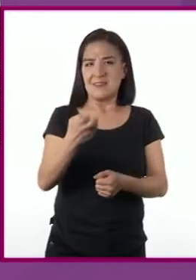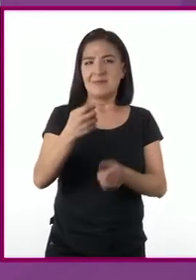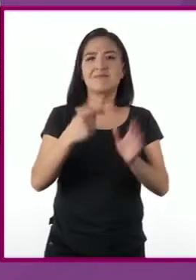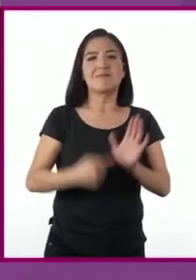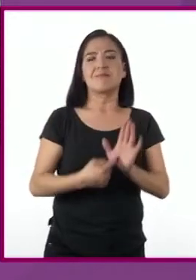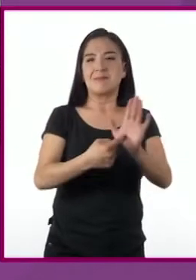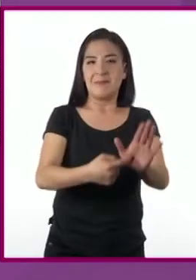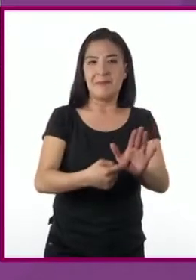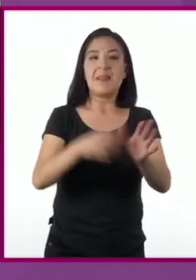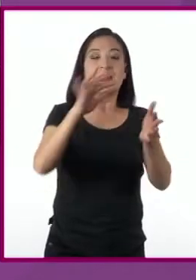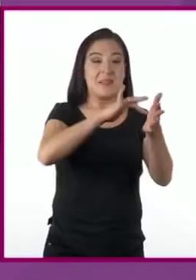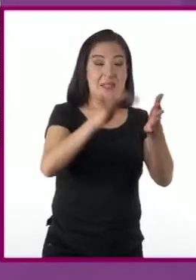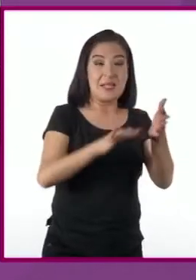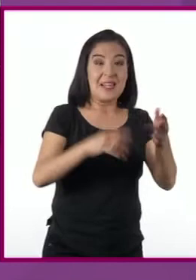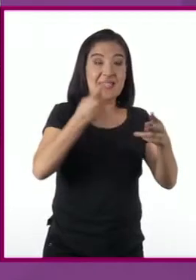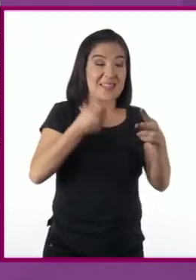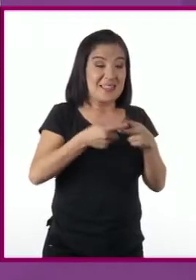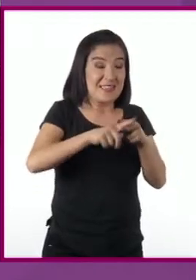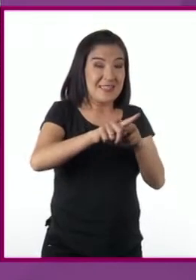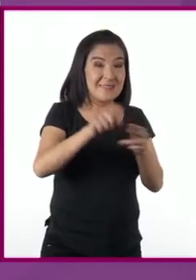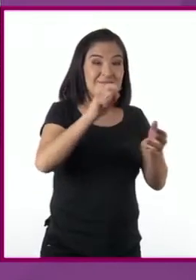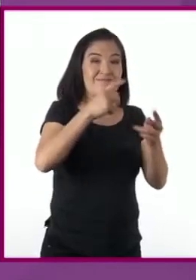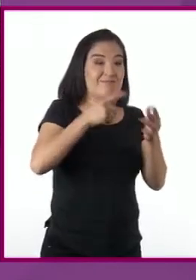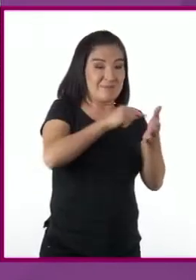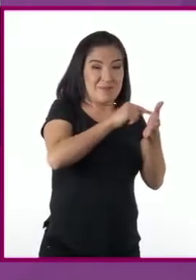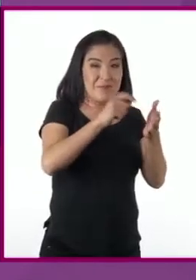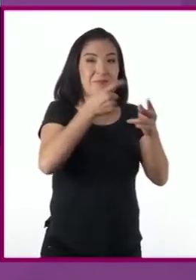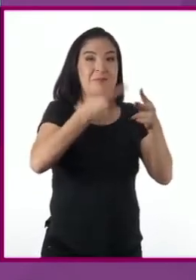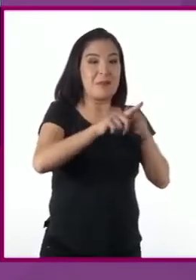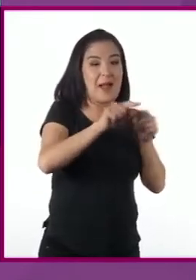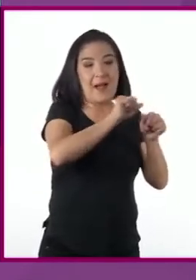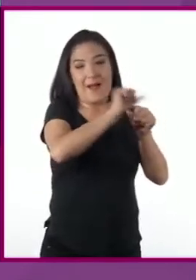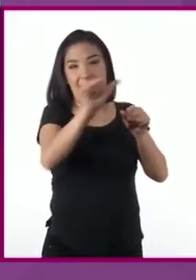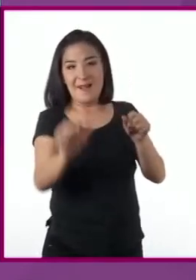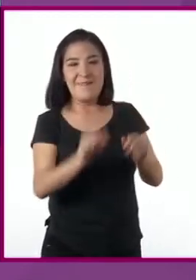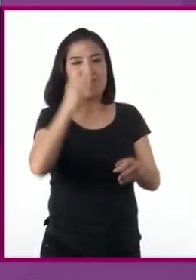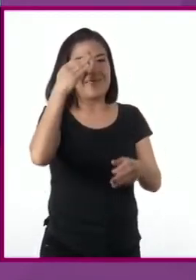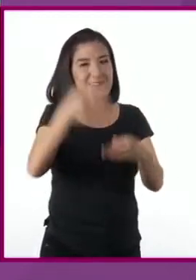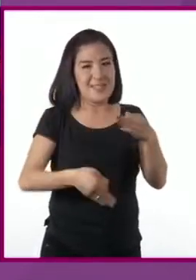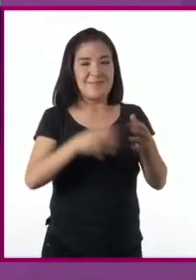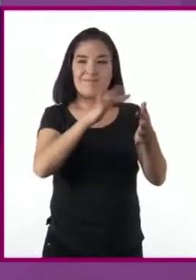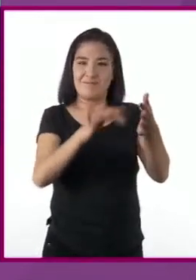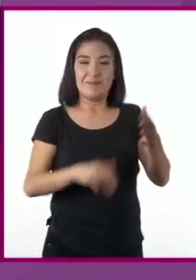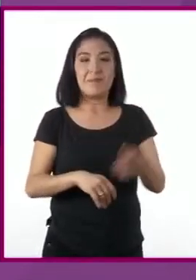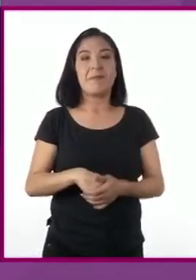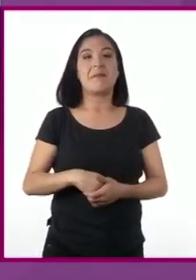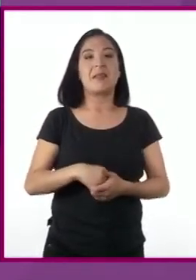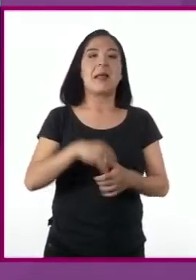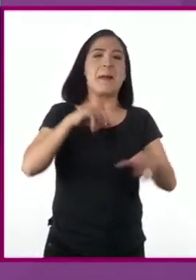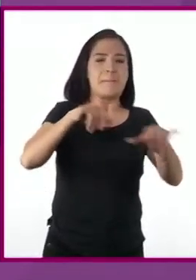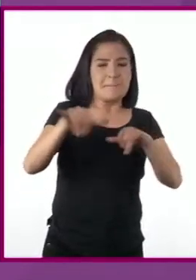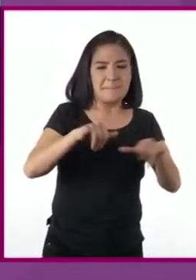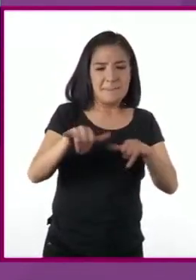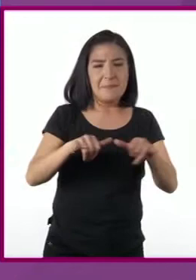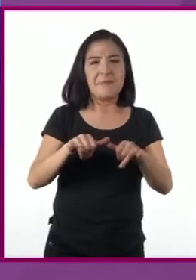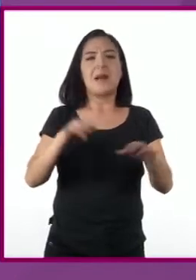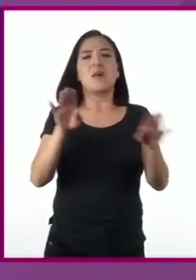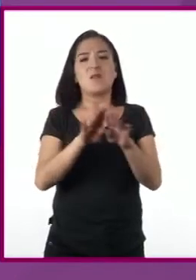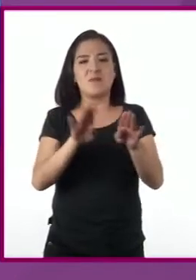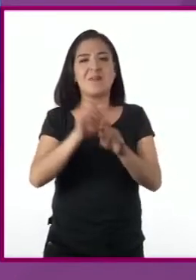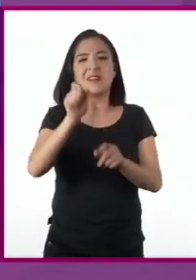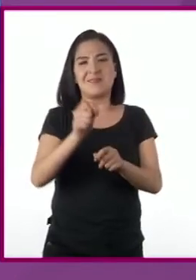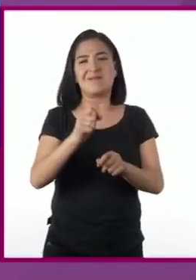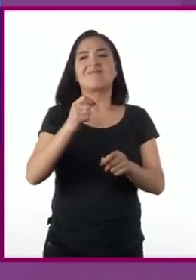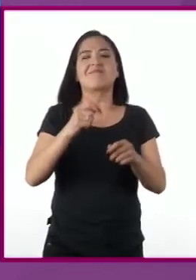se tienen que leer desde el inicio hacia el final. En cambio, los mapas, tablas e infografías